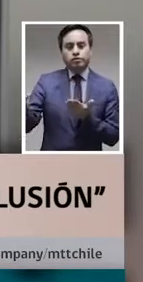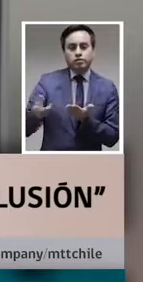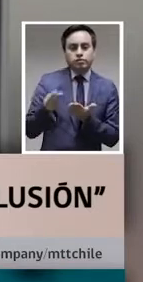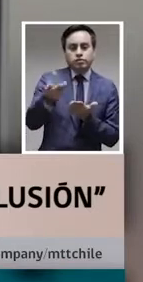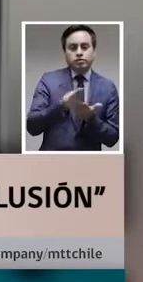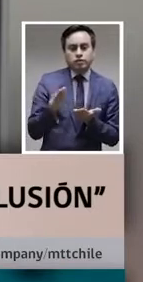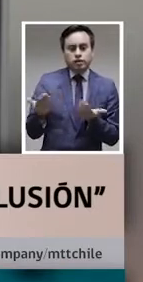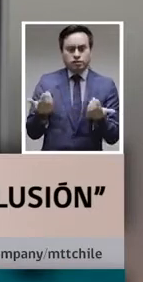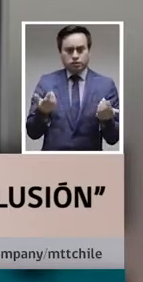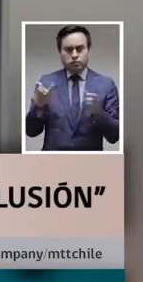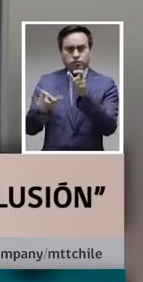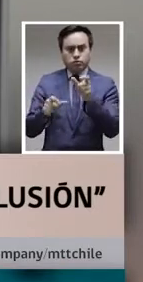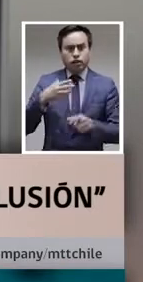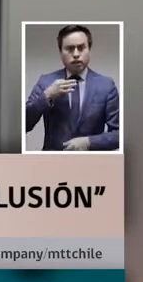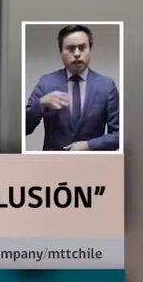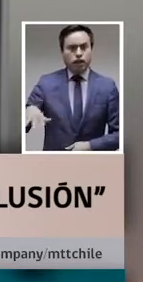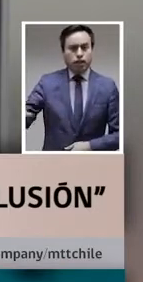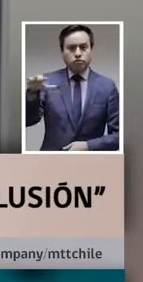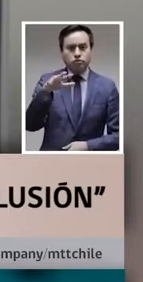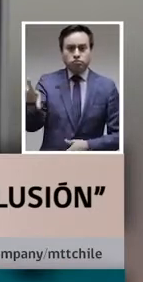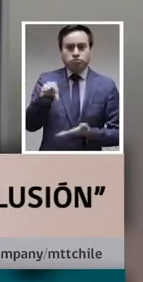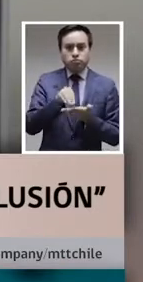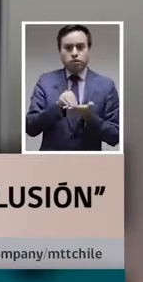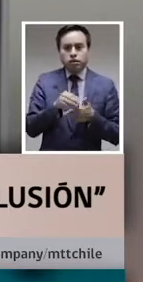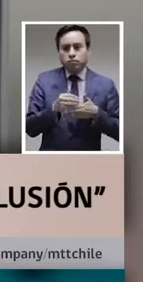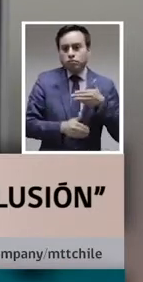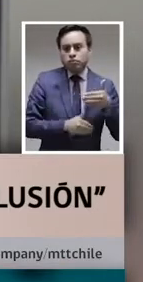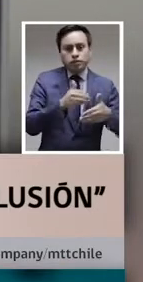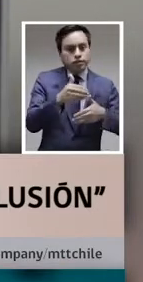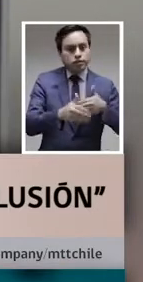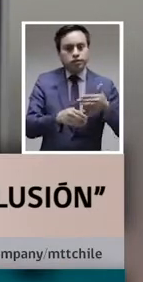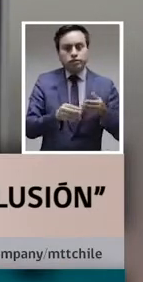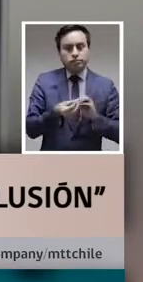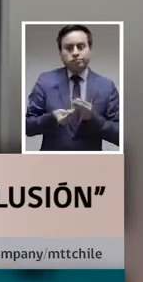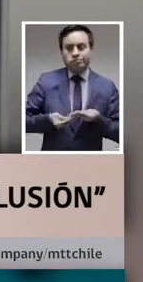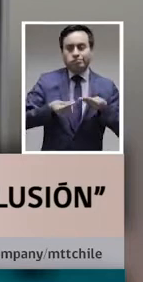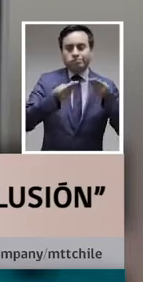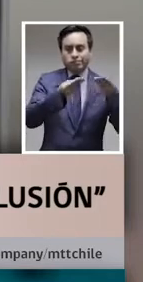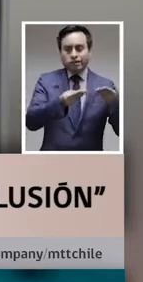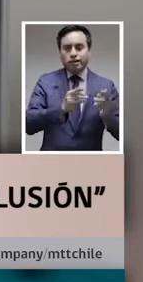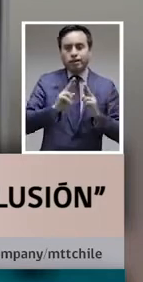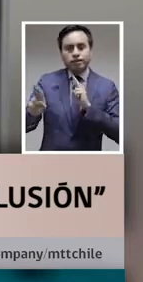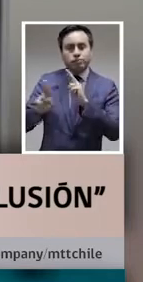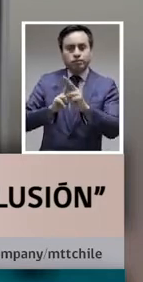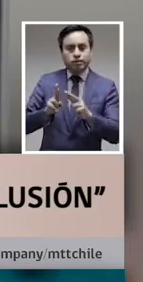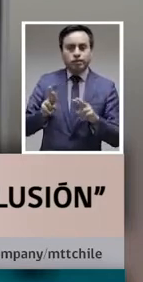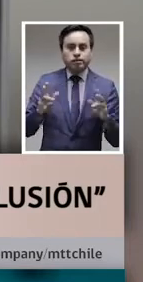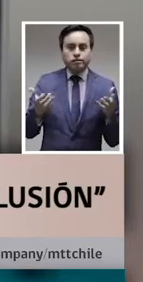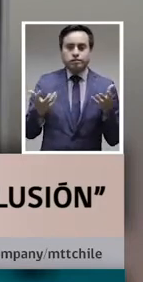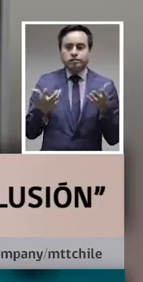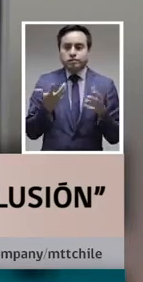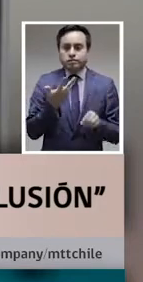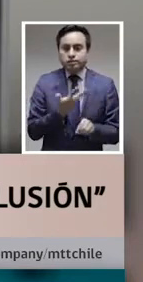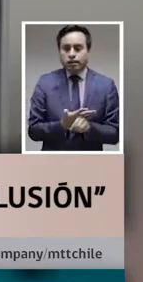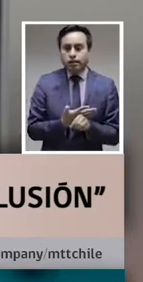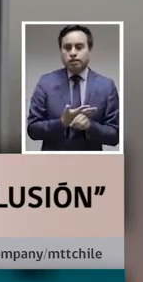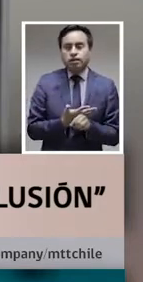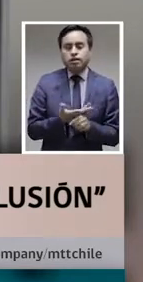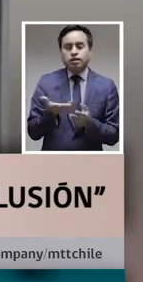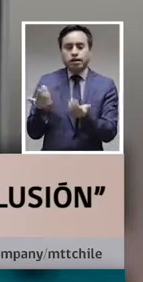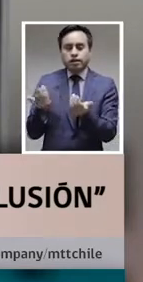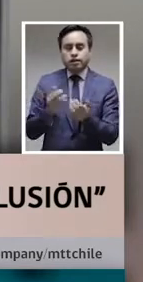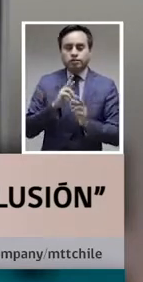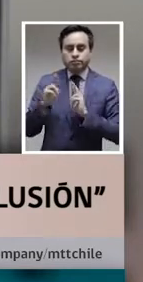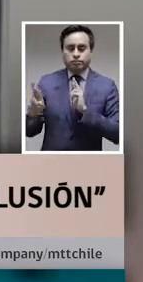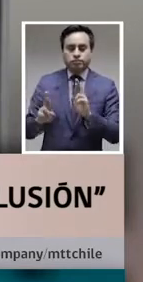de requerimientos ciudadanos que se procesan permanentemente y se entregan respuestas según lo que sea